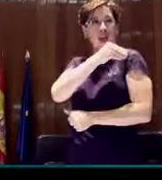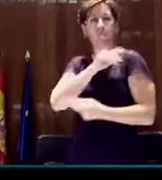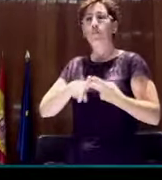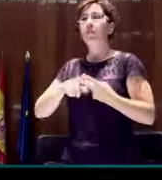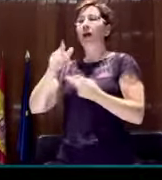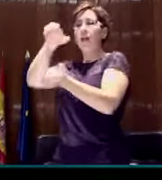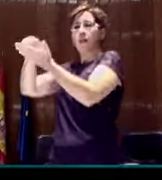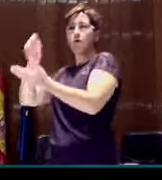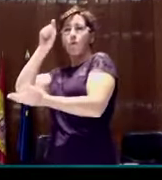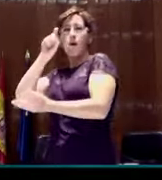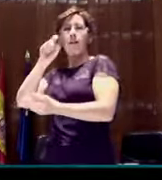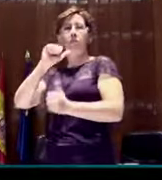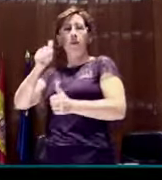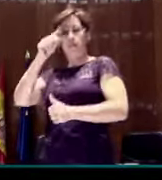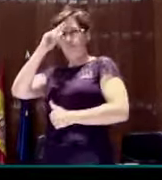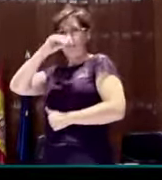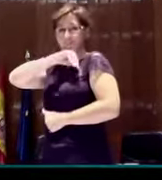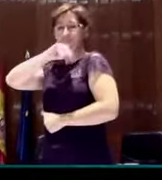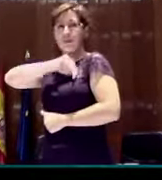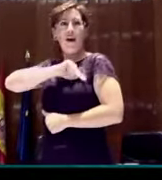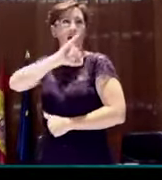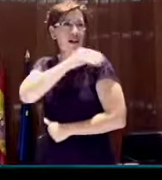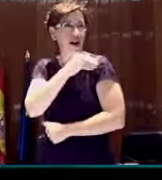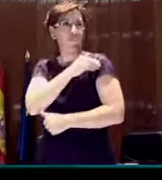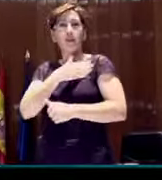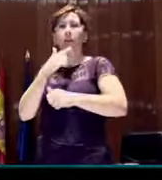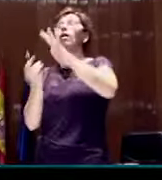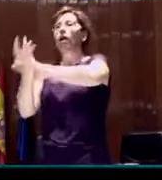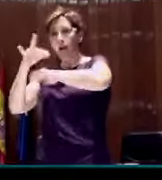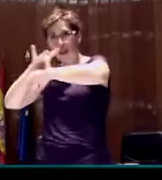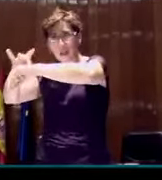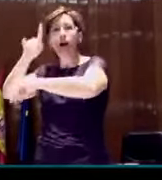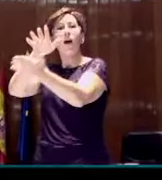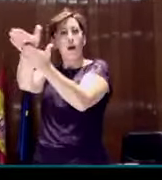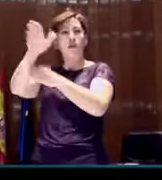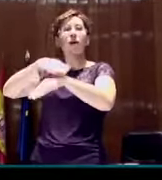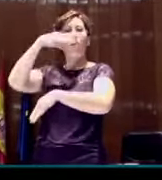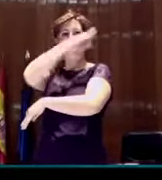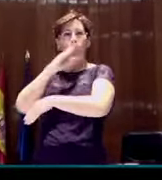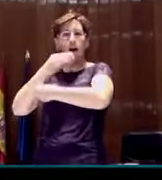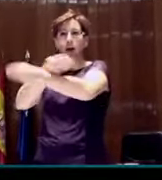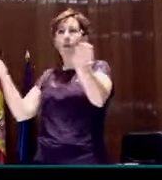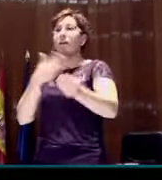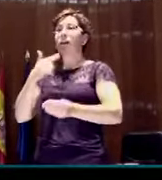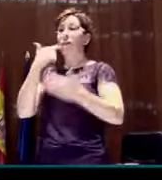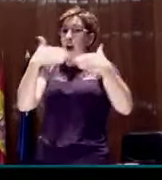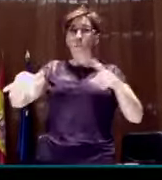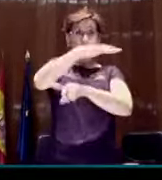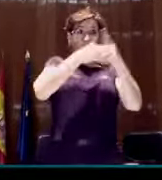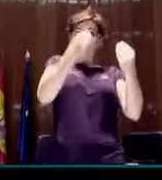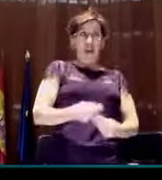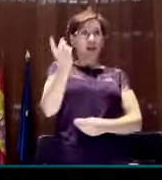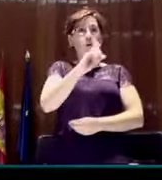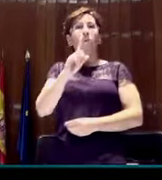si pasamos a la siguiente, se ha publicado incluso un libro, una guía para los padres, y todos los padres están muy concienciados de que